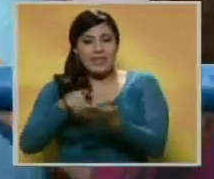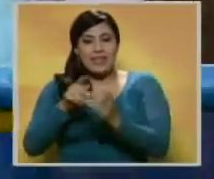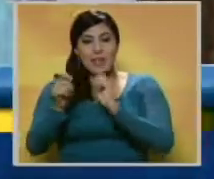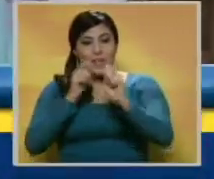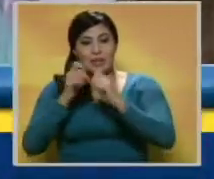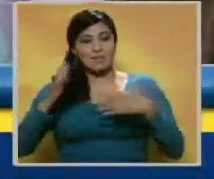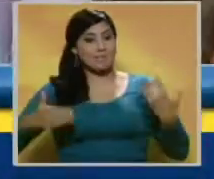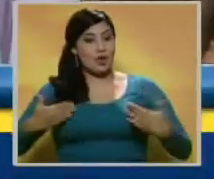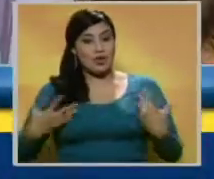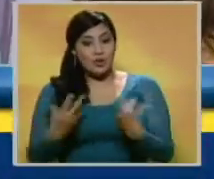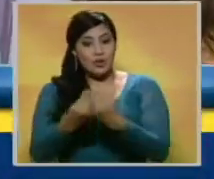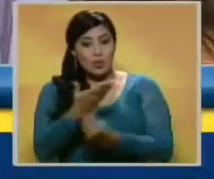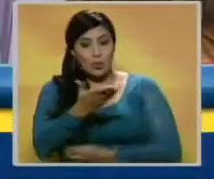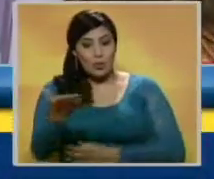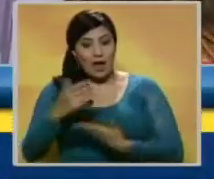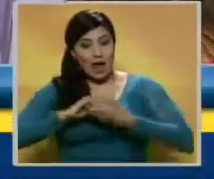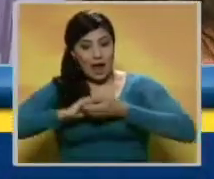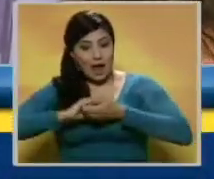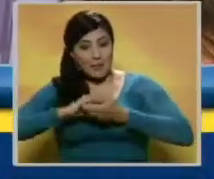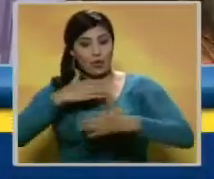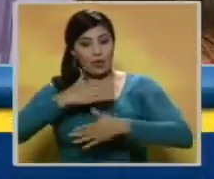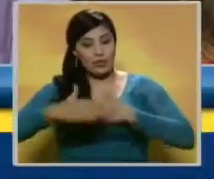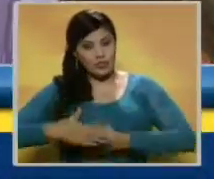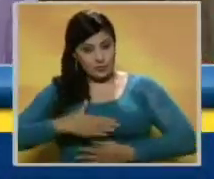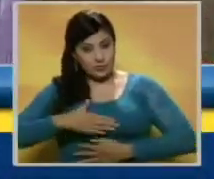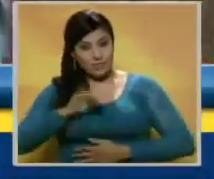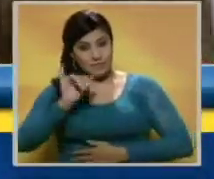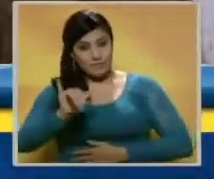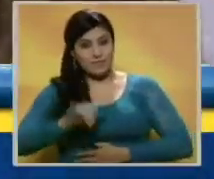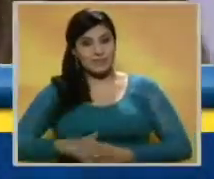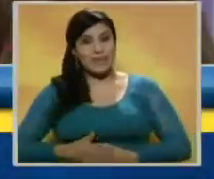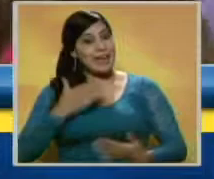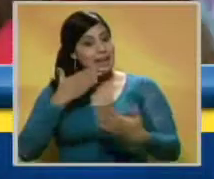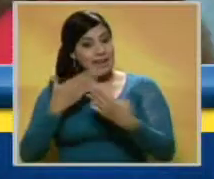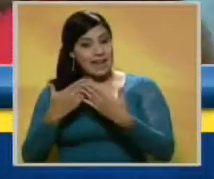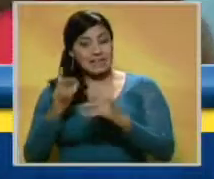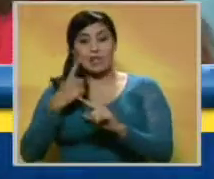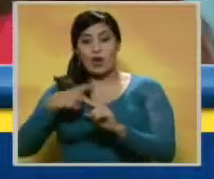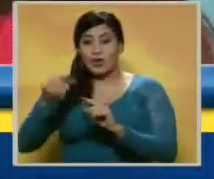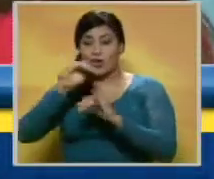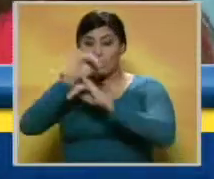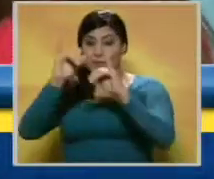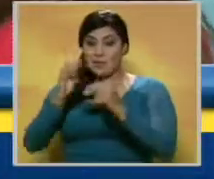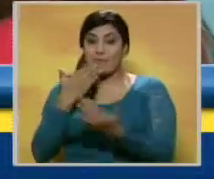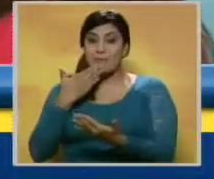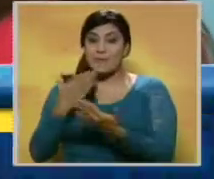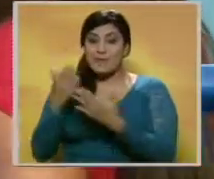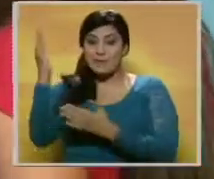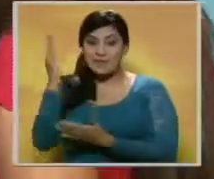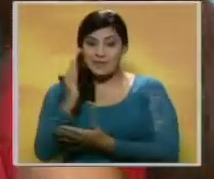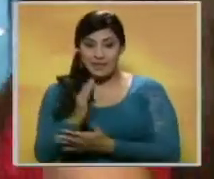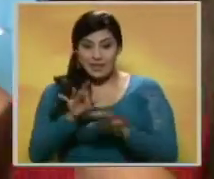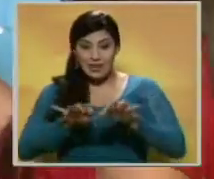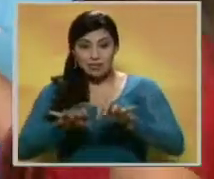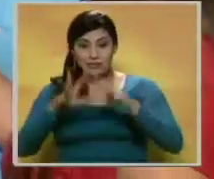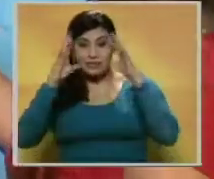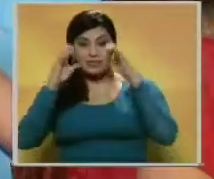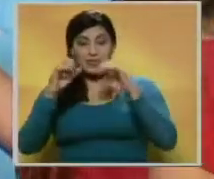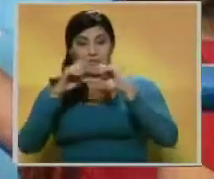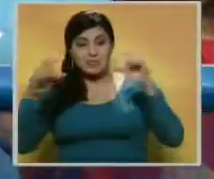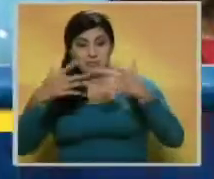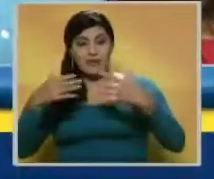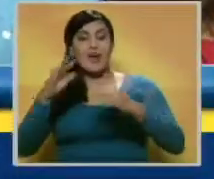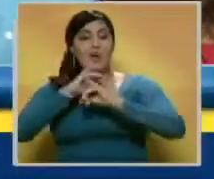Periodista y muy contento de estar aquí con todos mis compañeros disfrutando. Gracias. Ari, por fin te dejaron bajar de esa redacción. Sí,